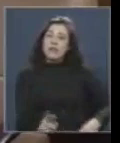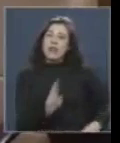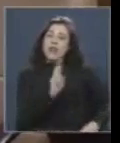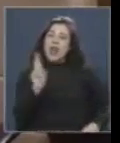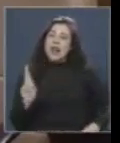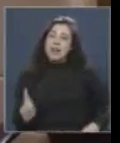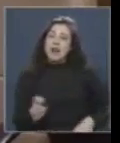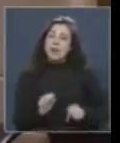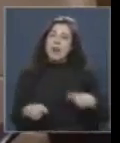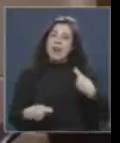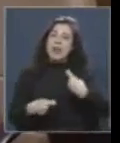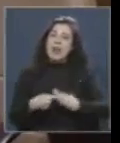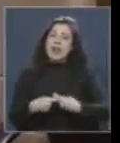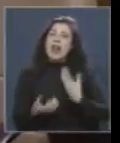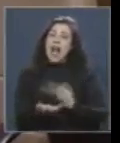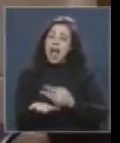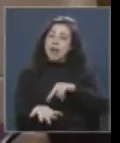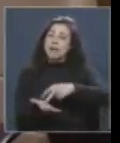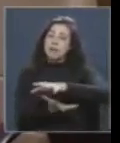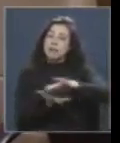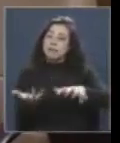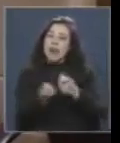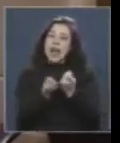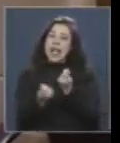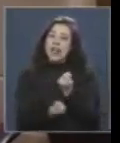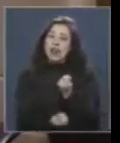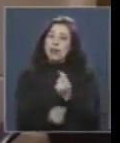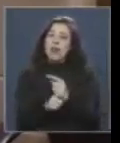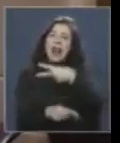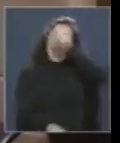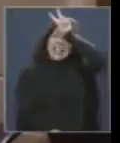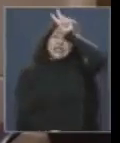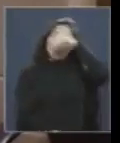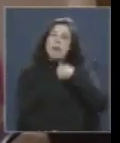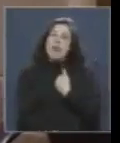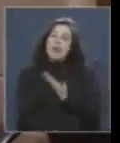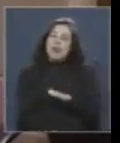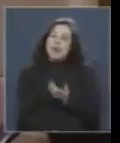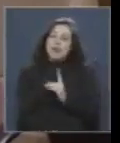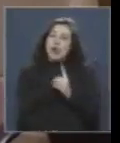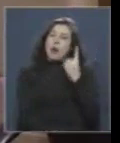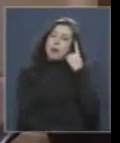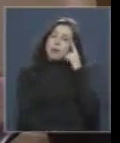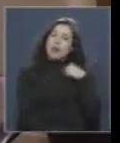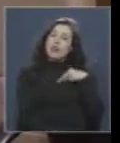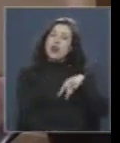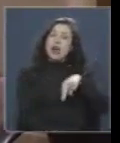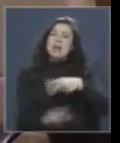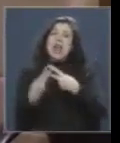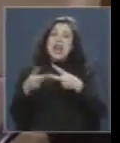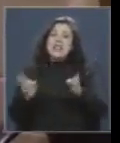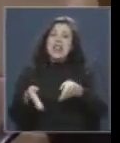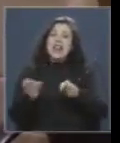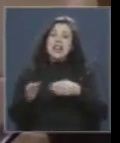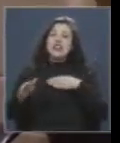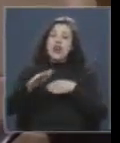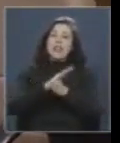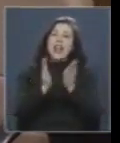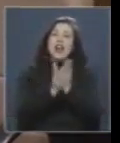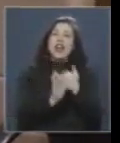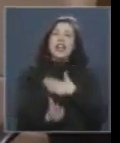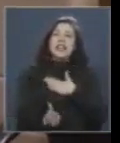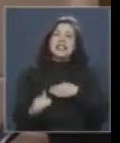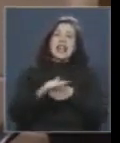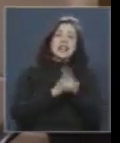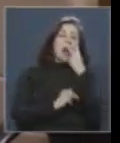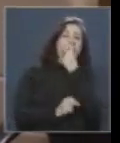no podría negar que hay una crisis económica. Sería una estupidez de mi parte. Pero caminé libremente por las calles y entré a los colegios que quise